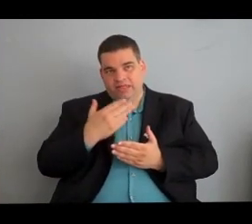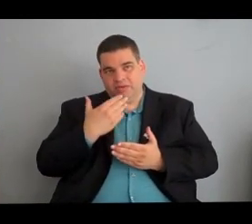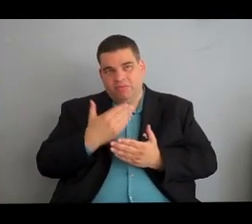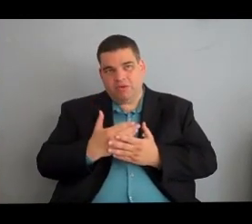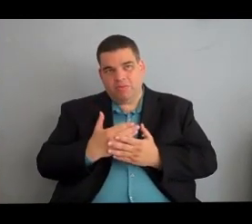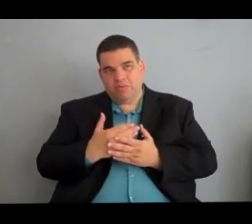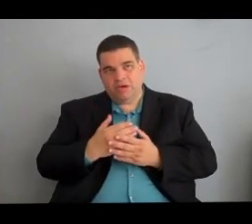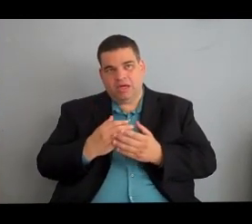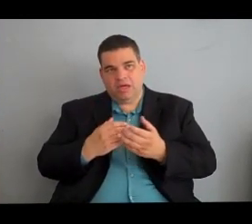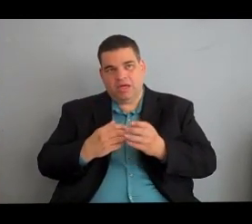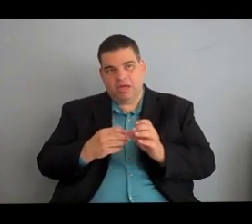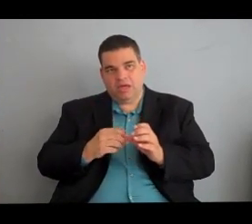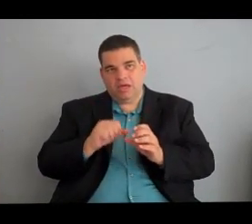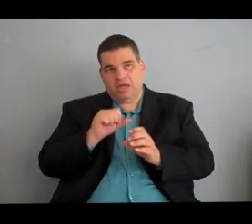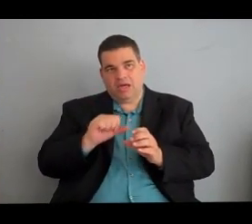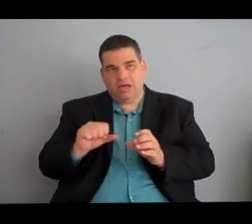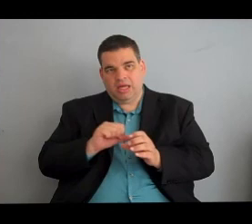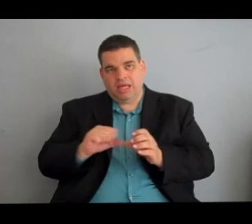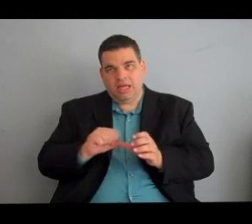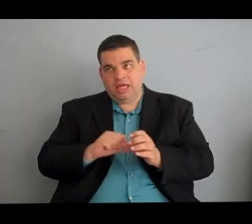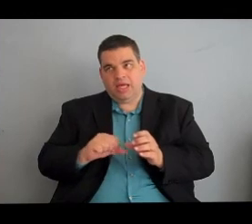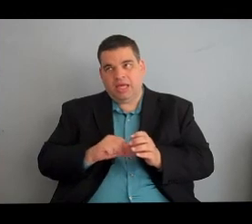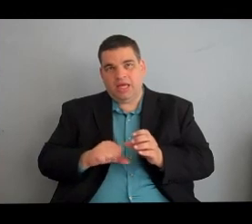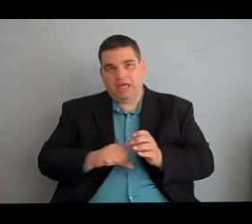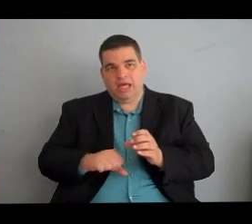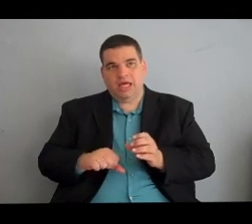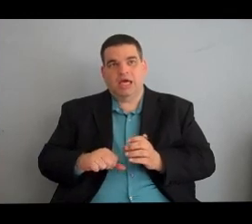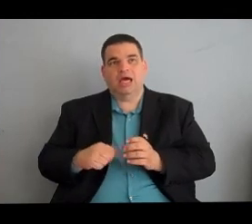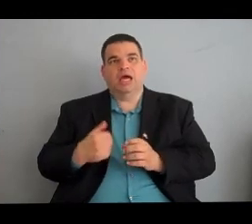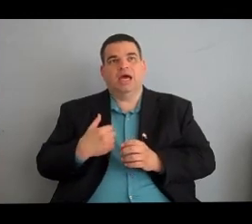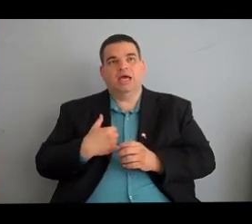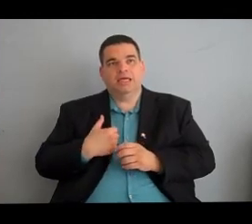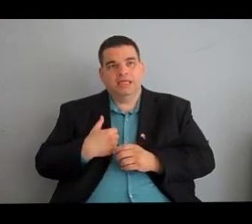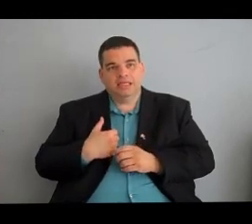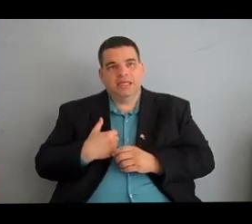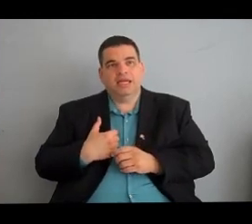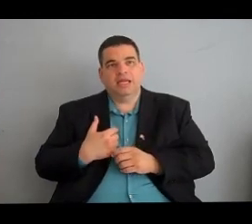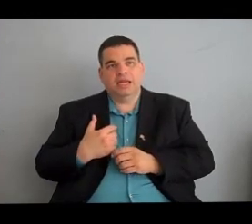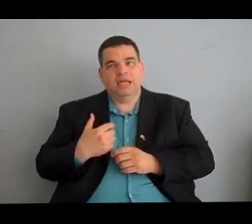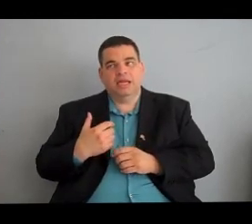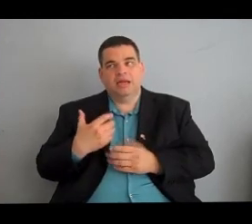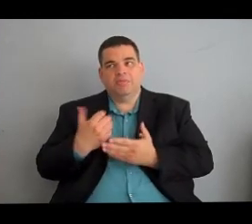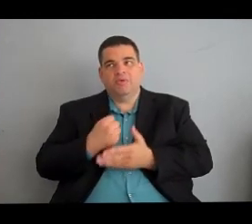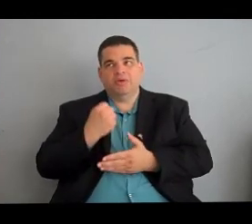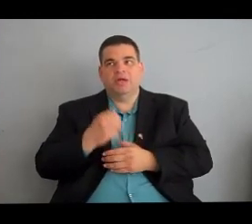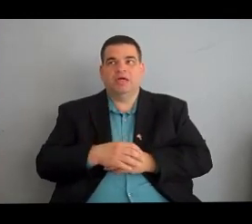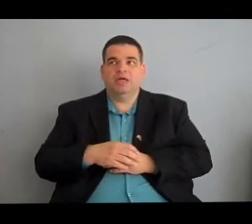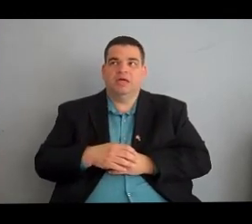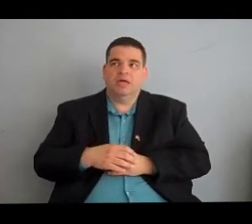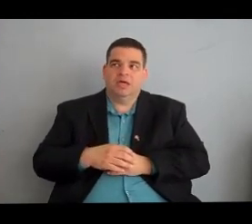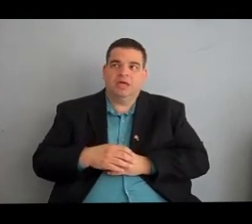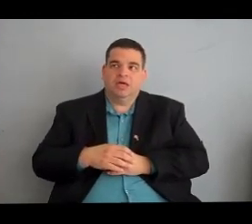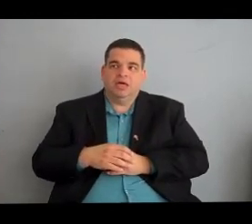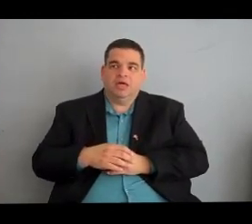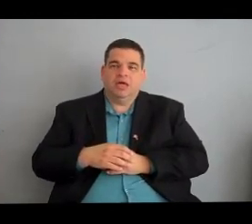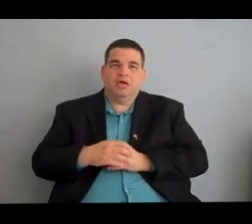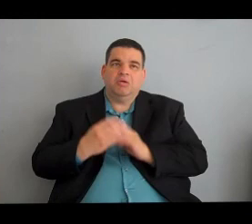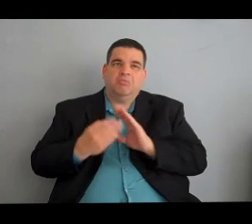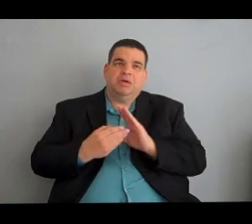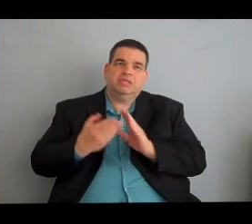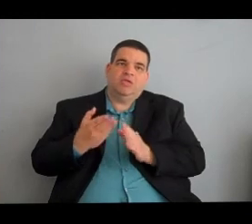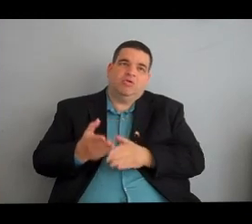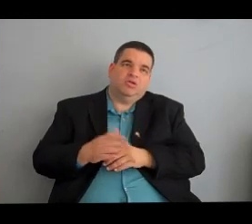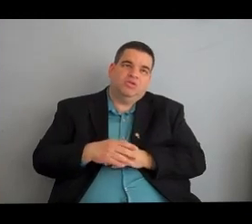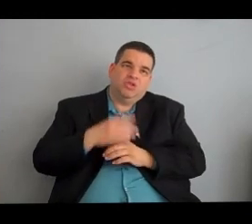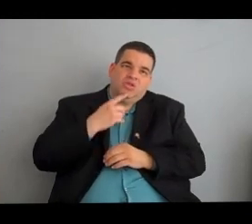por la parte de atrás y tenerla y sacarle el provecho. A base de eso, pues... Yo digo que lo demás es historia. Es